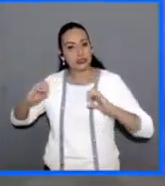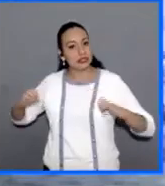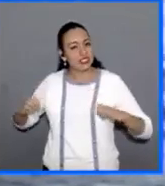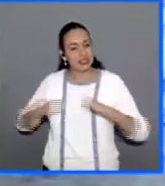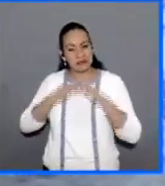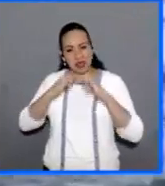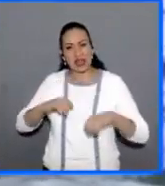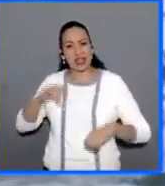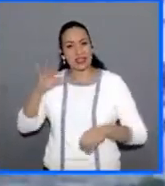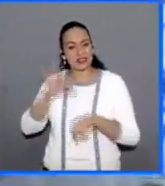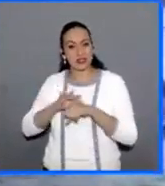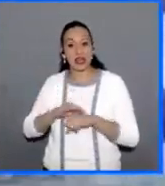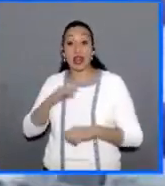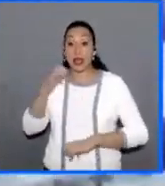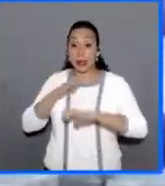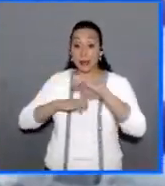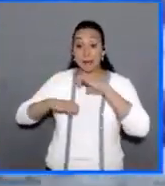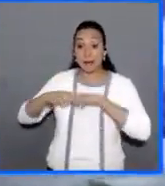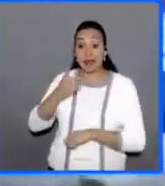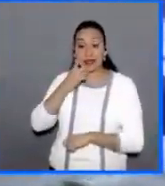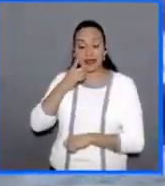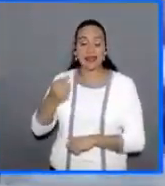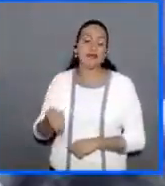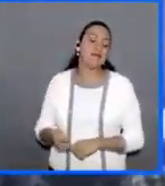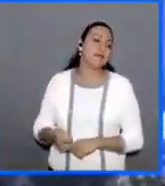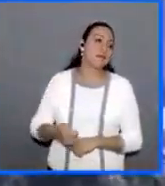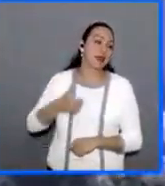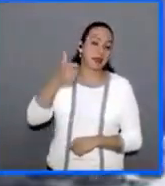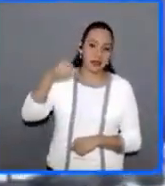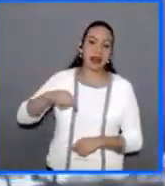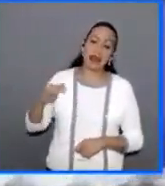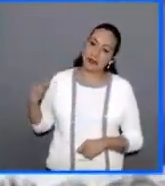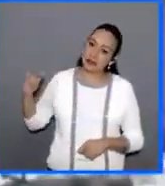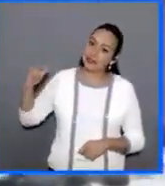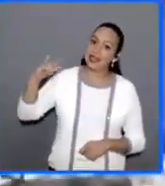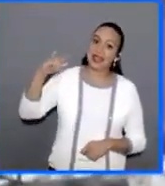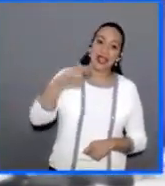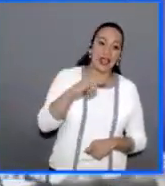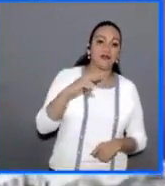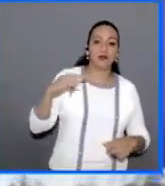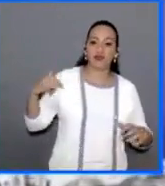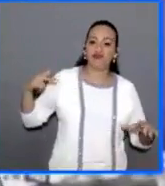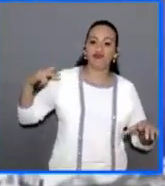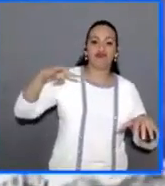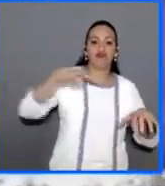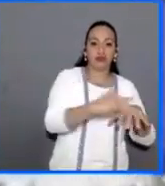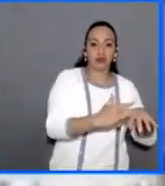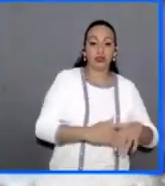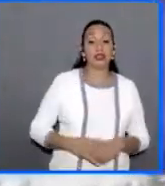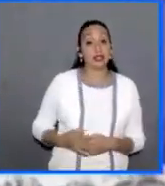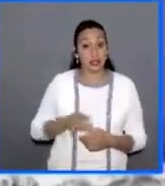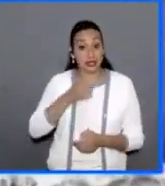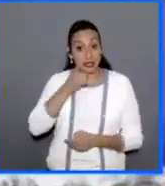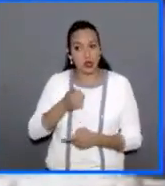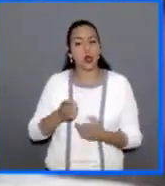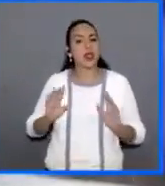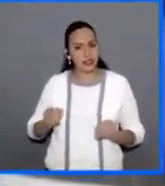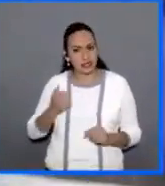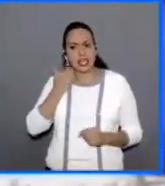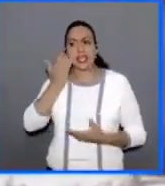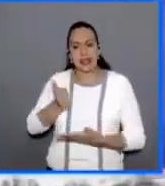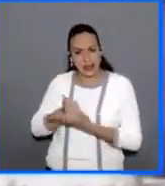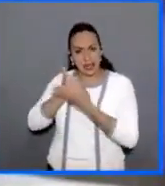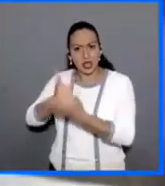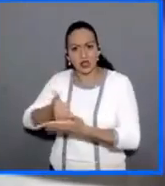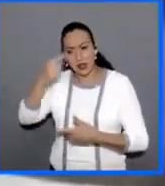Boeing señaló que es el primer incidente grave que se reporta en un avión de este tipo y afirmó estar lista para apoyar a la empresa Air